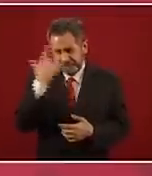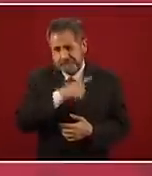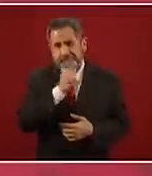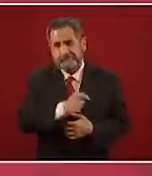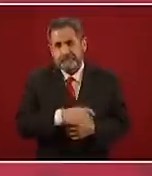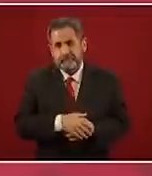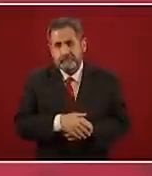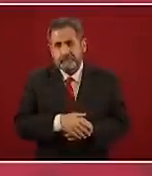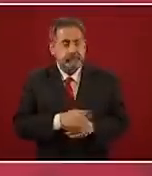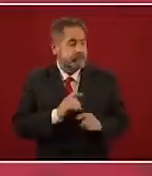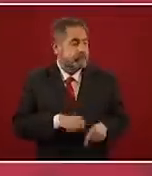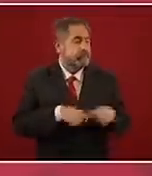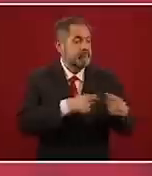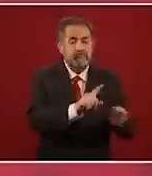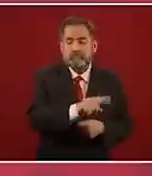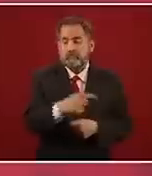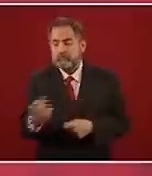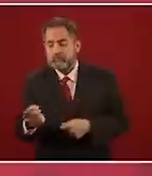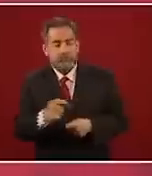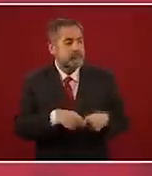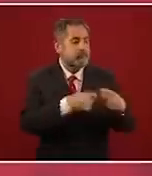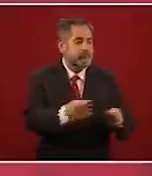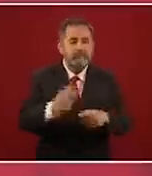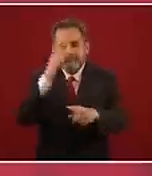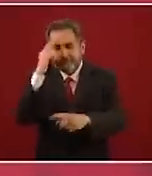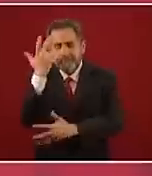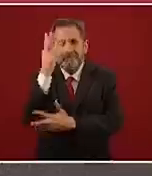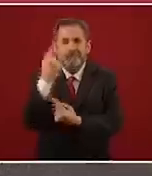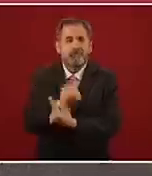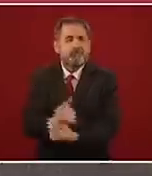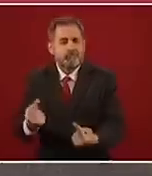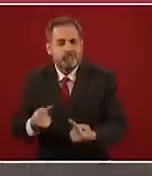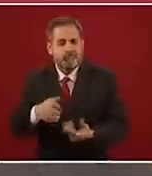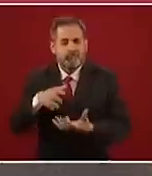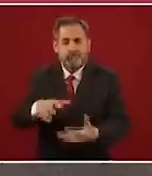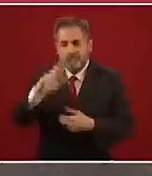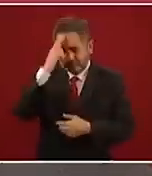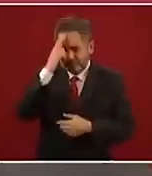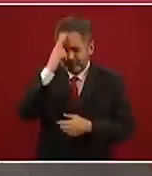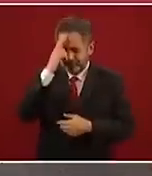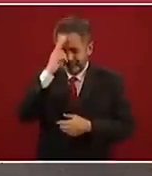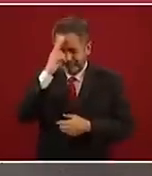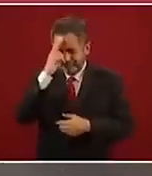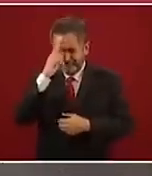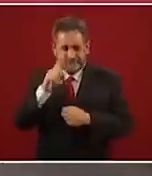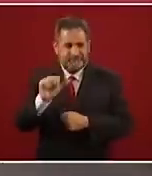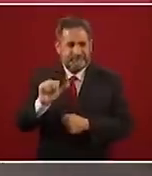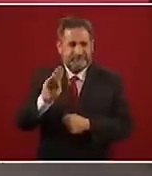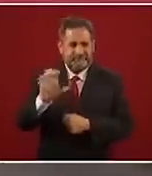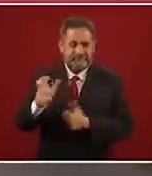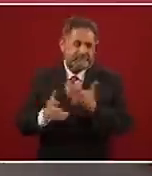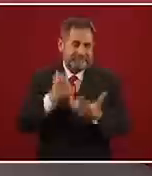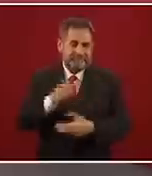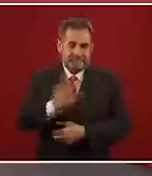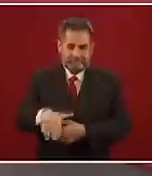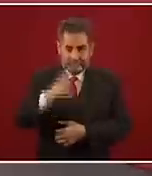es la subrogación de las guarderías y de la gran tragedia de la ABC,